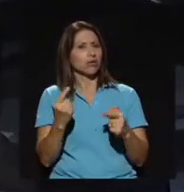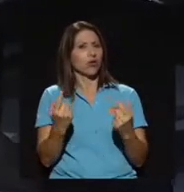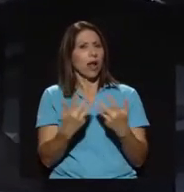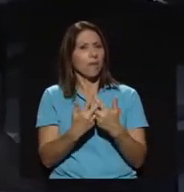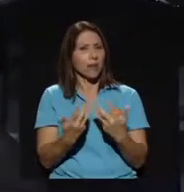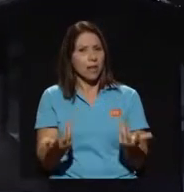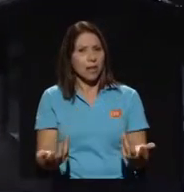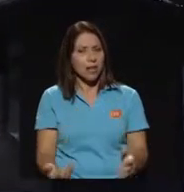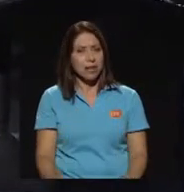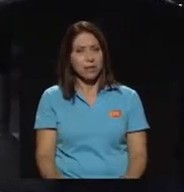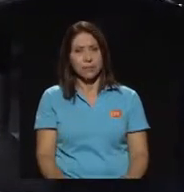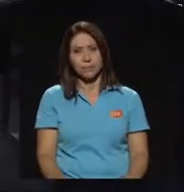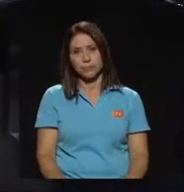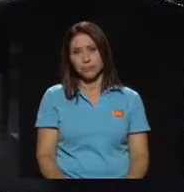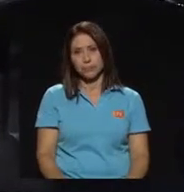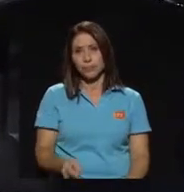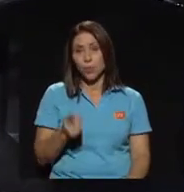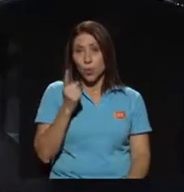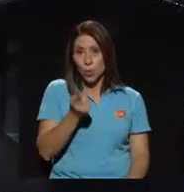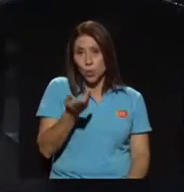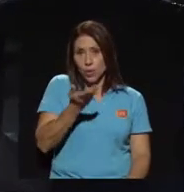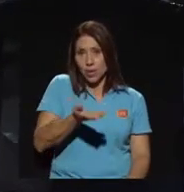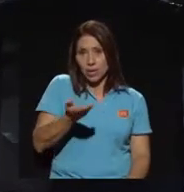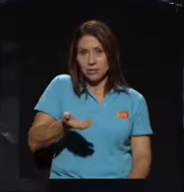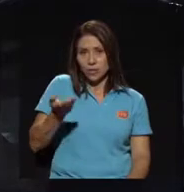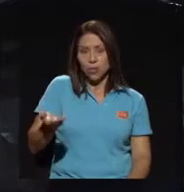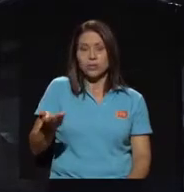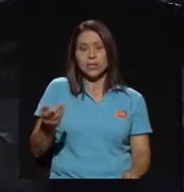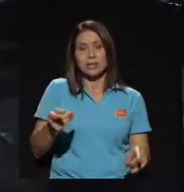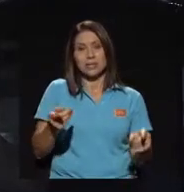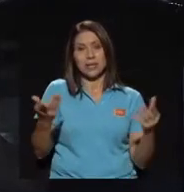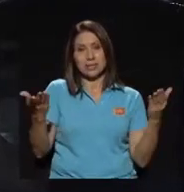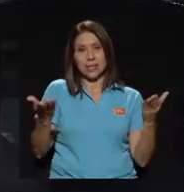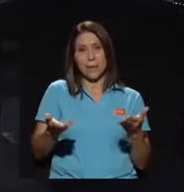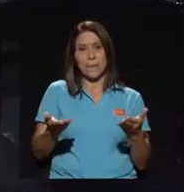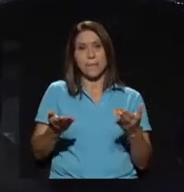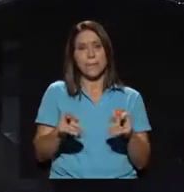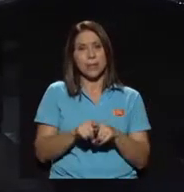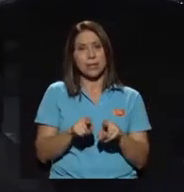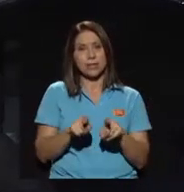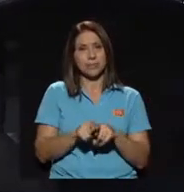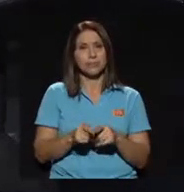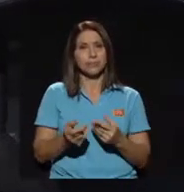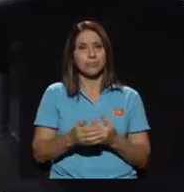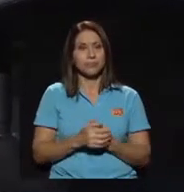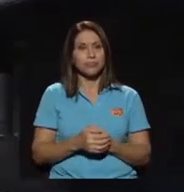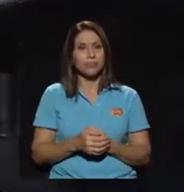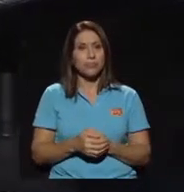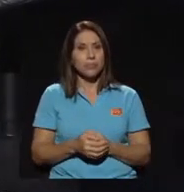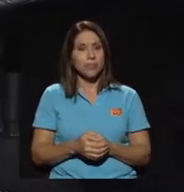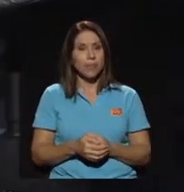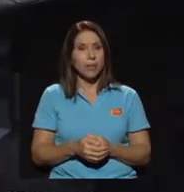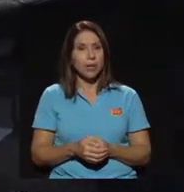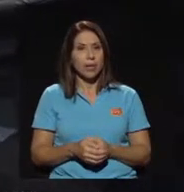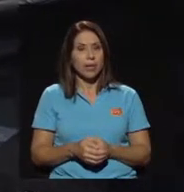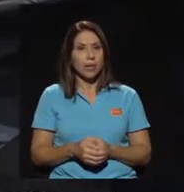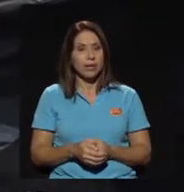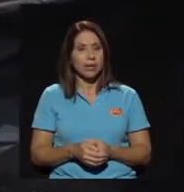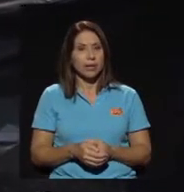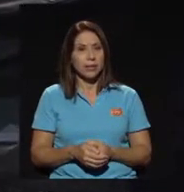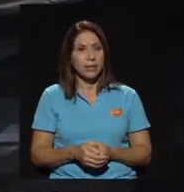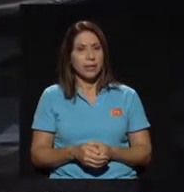Una de las cosas que además me imagino que está presente, y disponemos como dos minutos